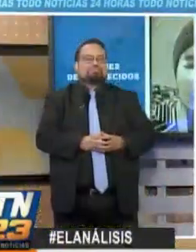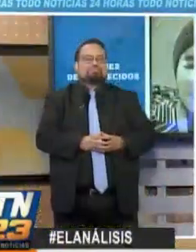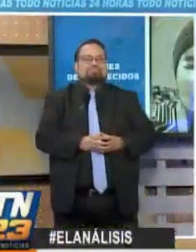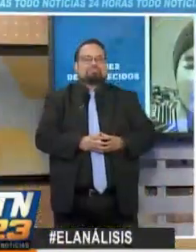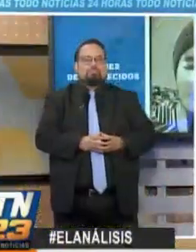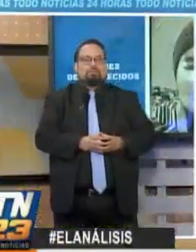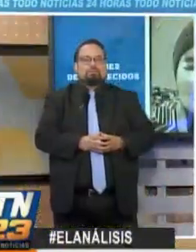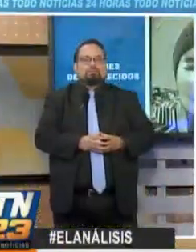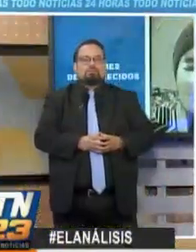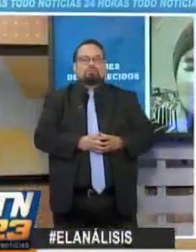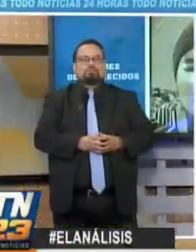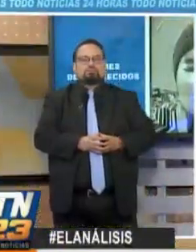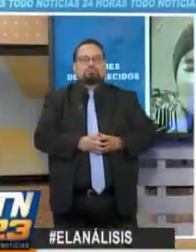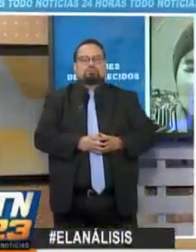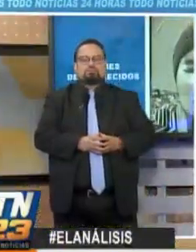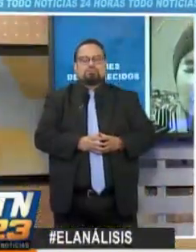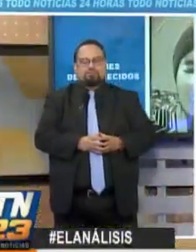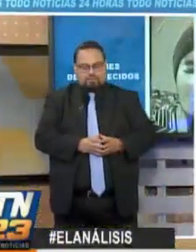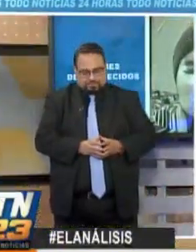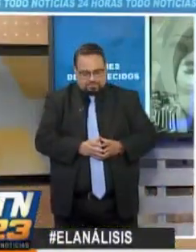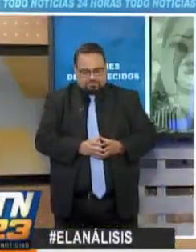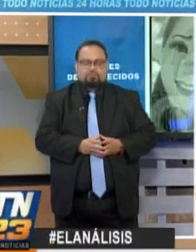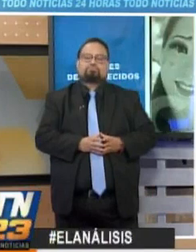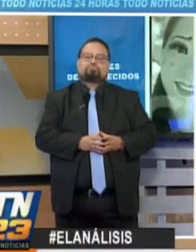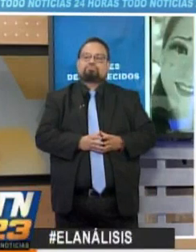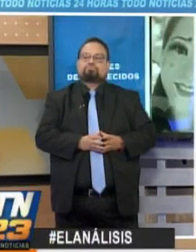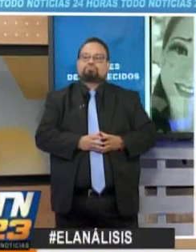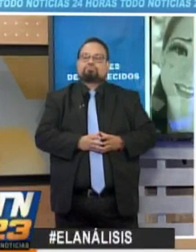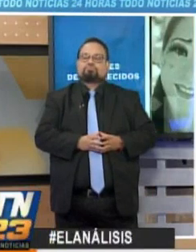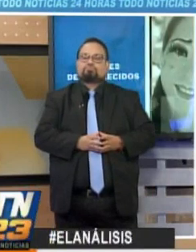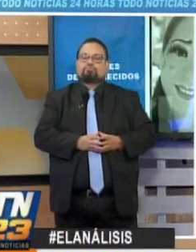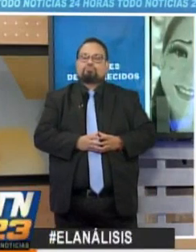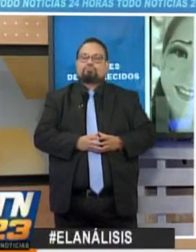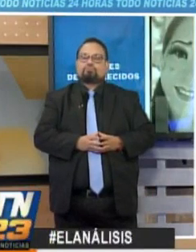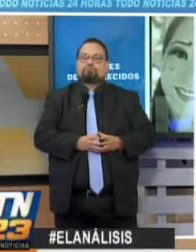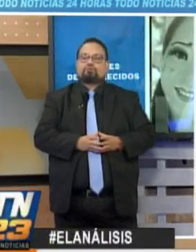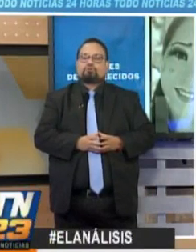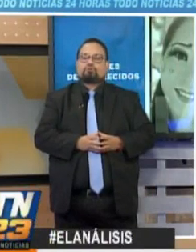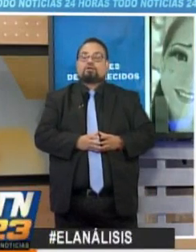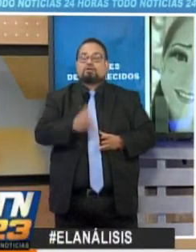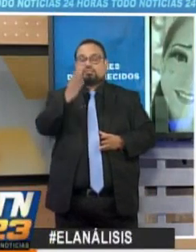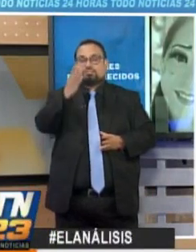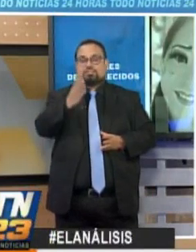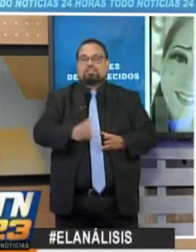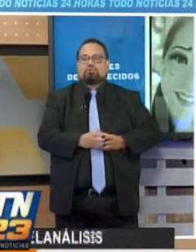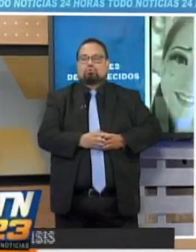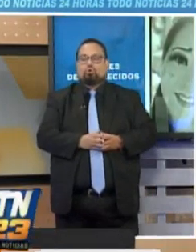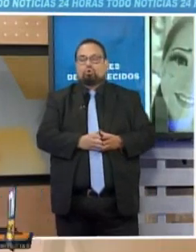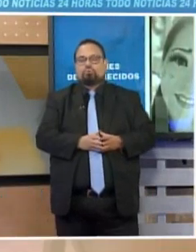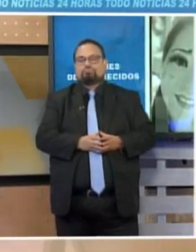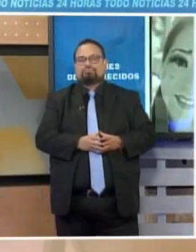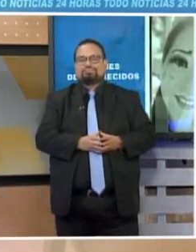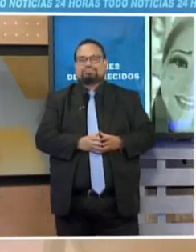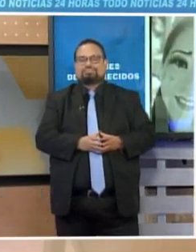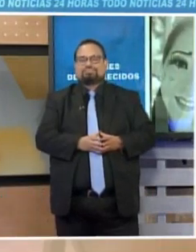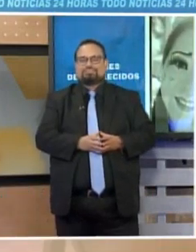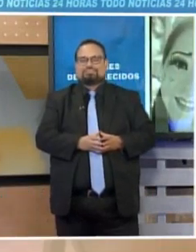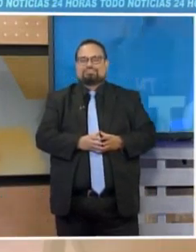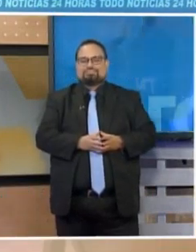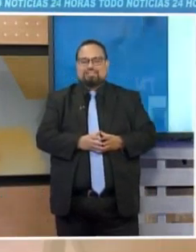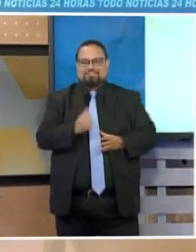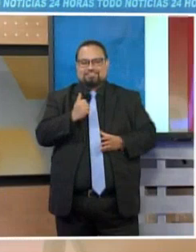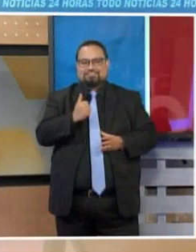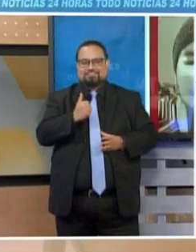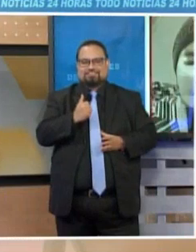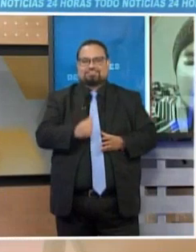tuyas, llegamos al final de esta entrevista. Y por favor, continúe usted con nosotros. Gracias, Talamonti, por el análisis de todos los días,